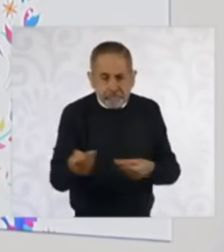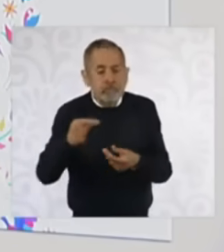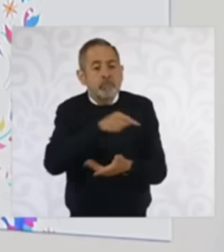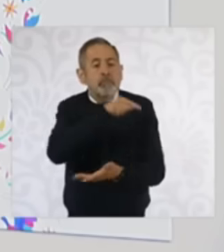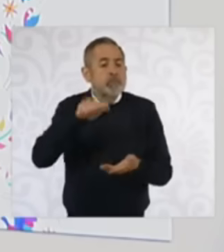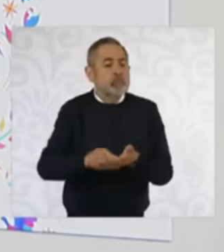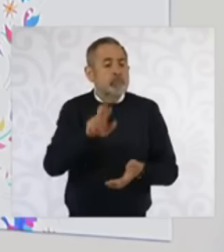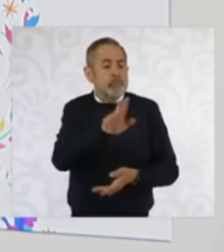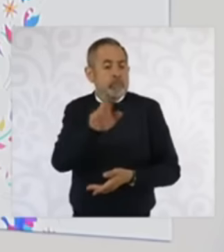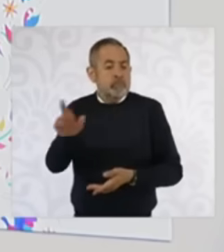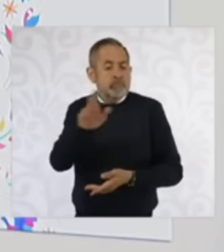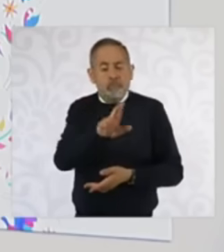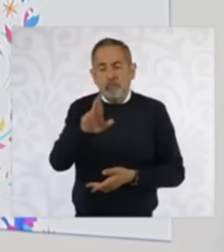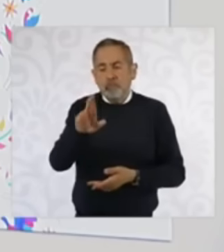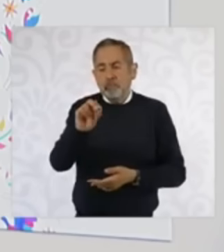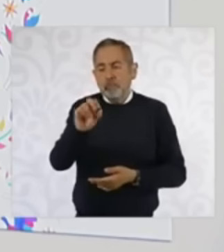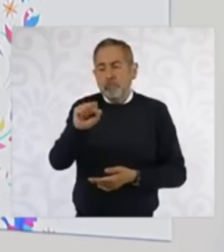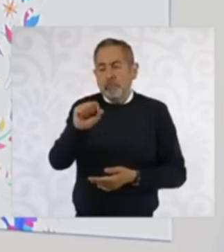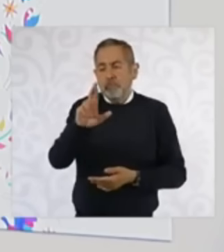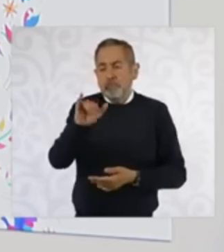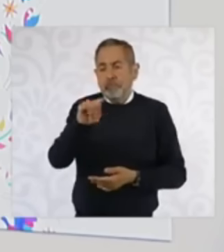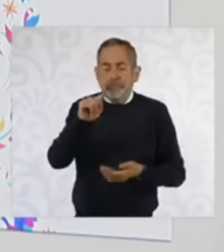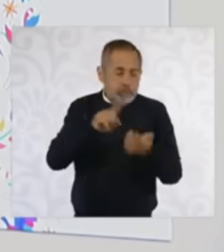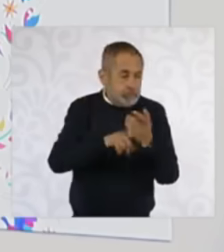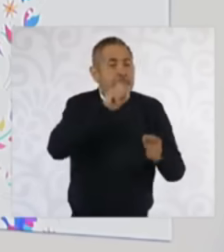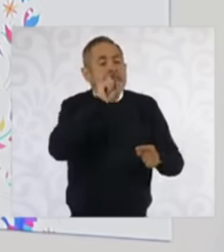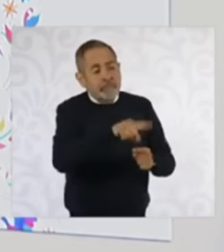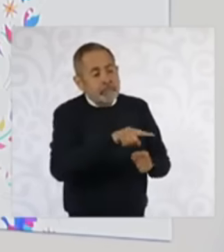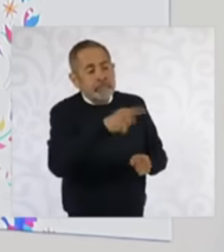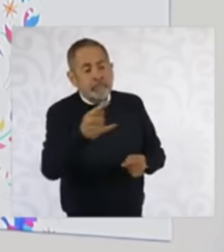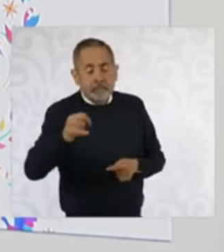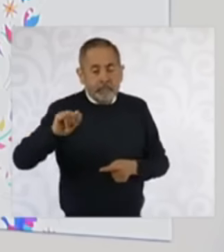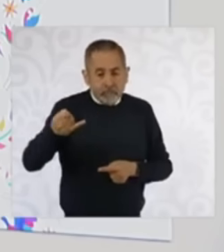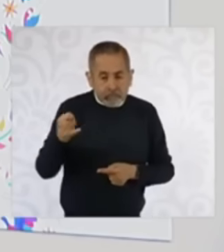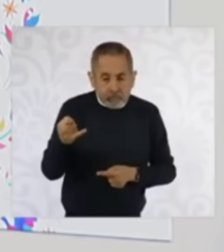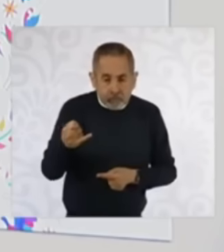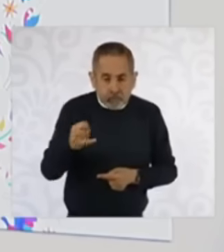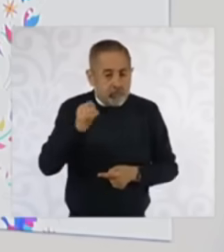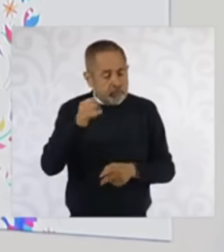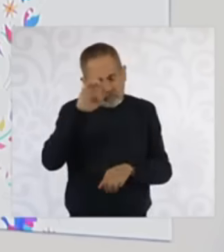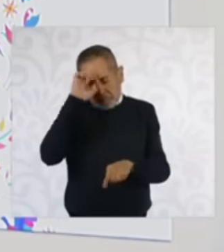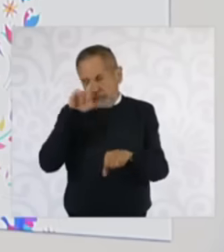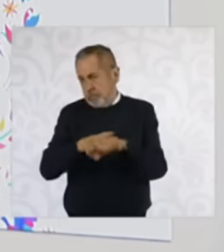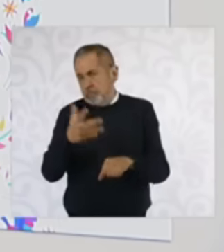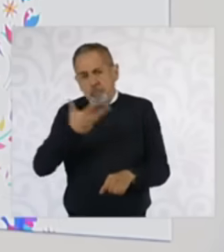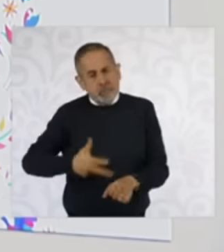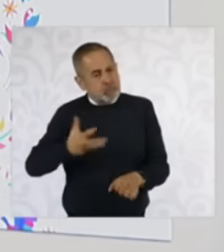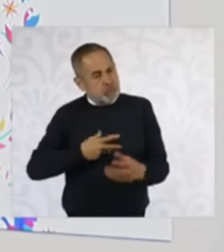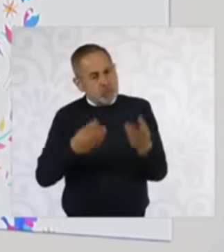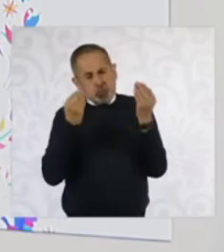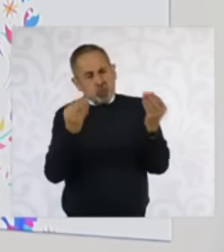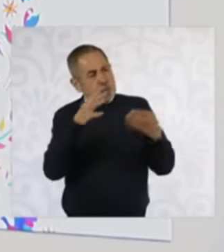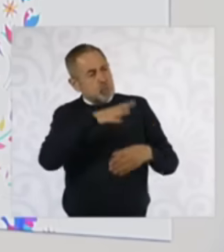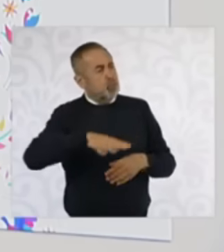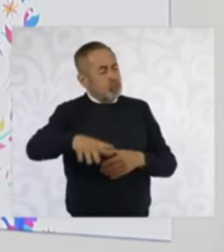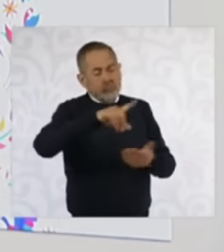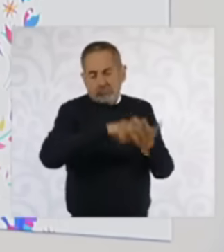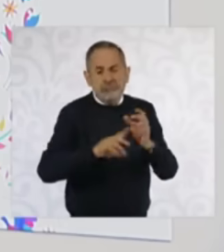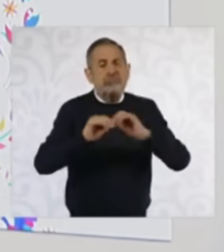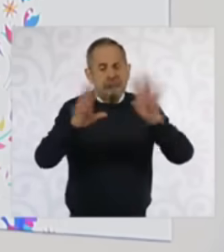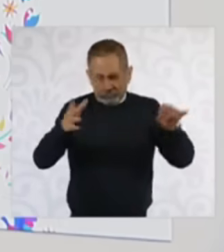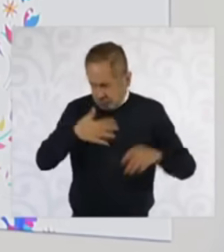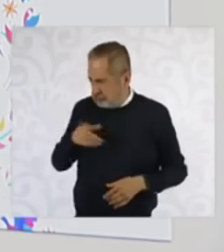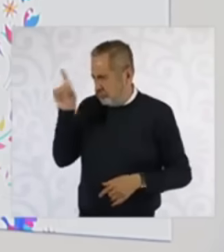a Tijuana pero Tijuana por sí misma pues tiene una riqueza cultural enorme entonces pues claro que